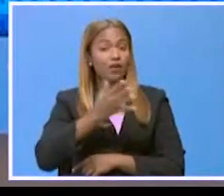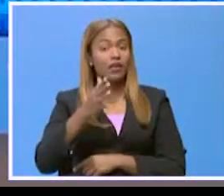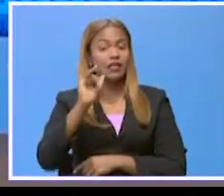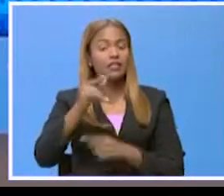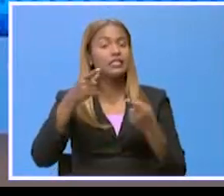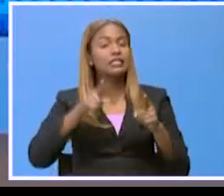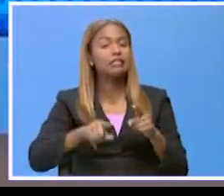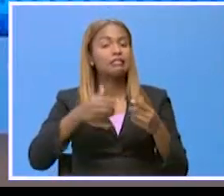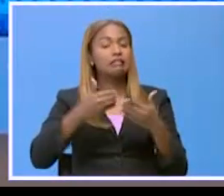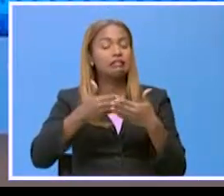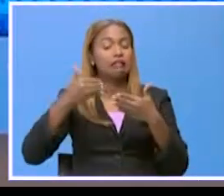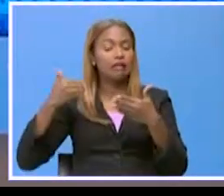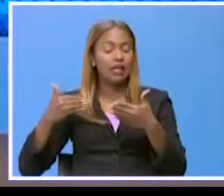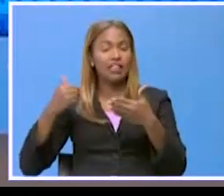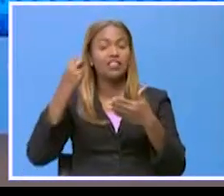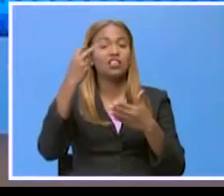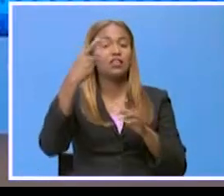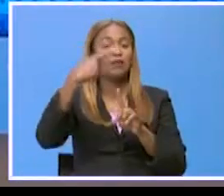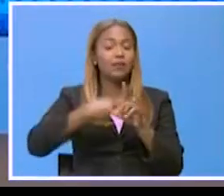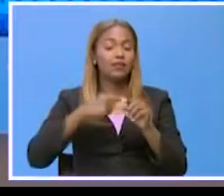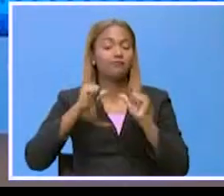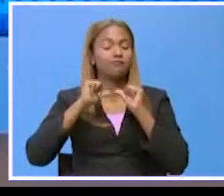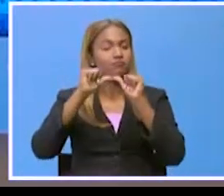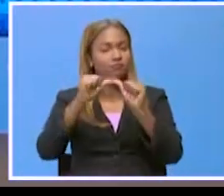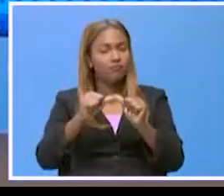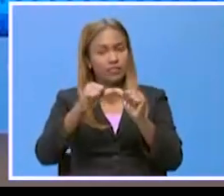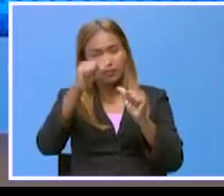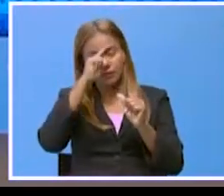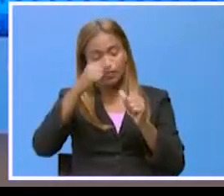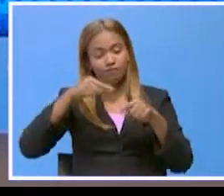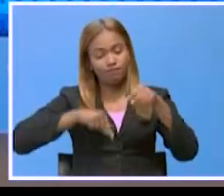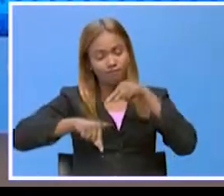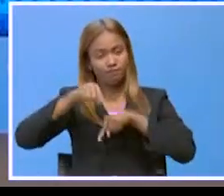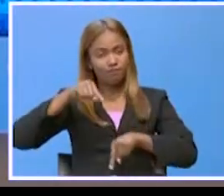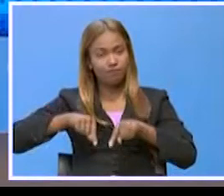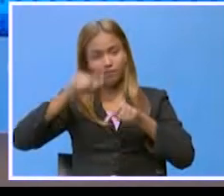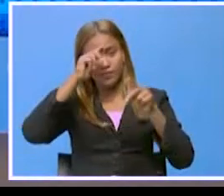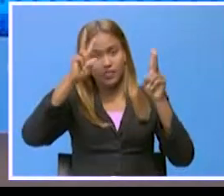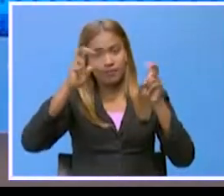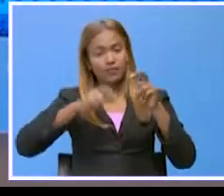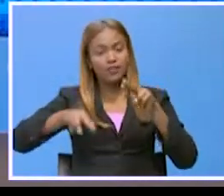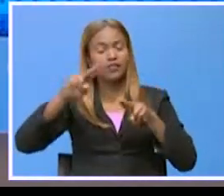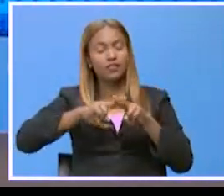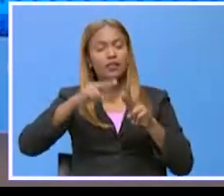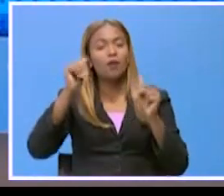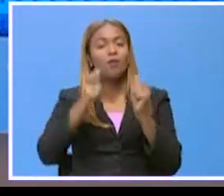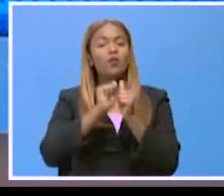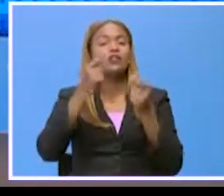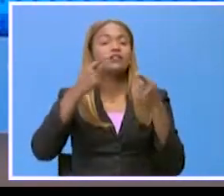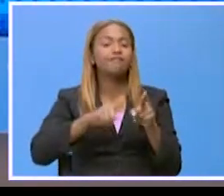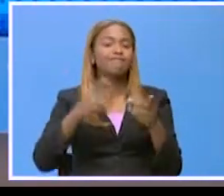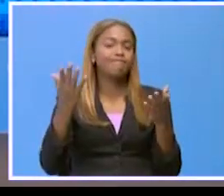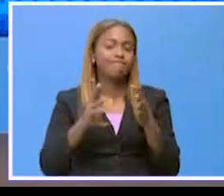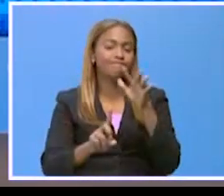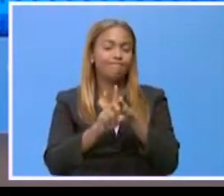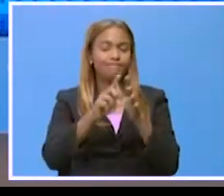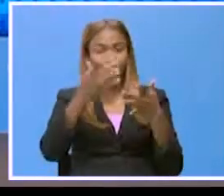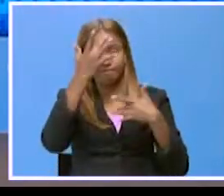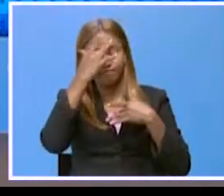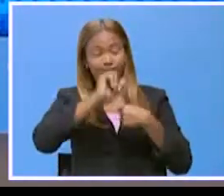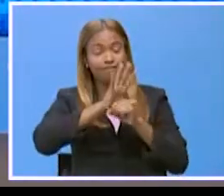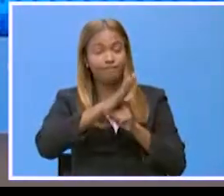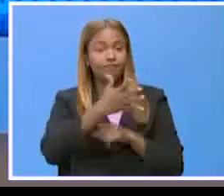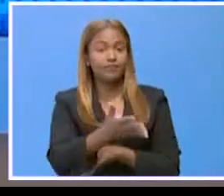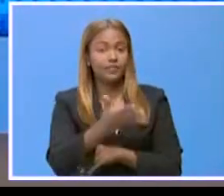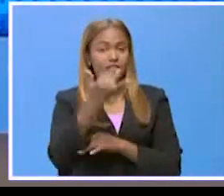que se deja atrás 12 meses consecutivos de retrocesos en materia de crecimiento como consecuencia de la crisis sanitaria del